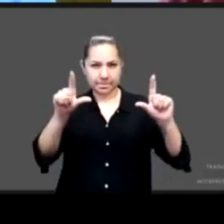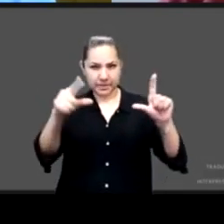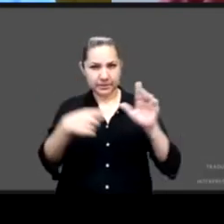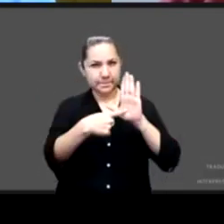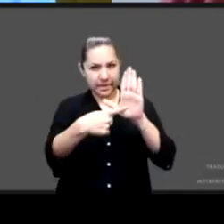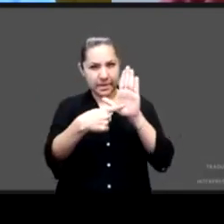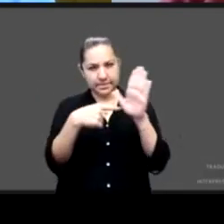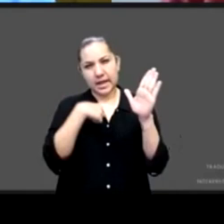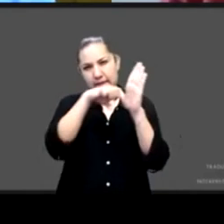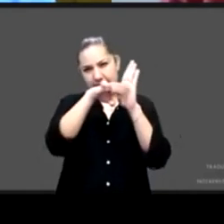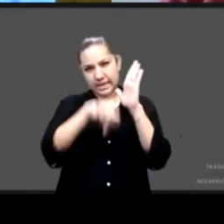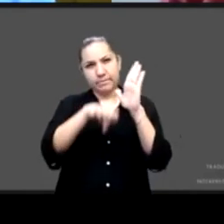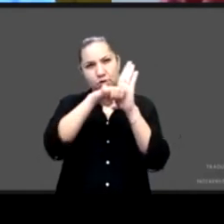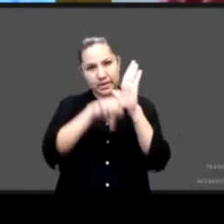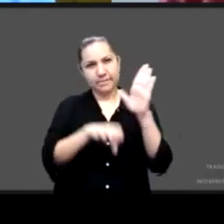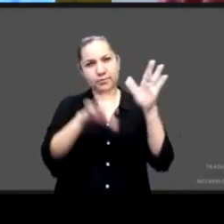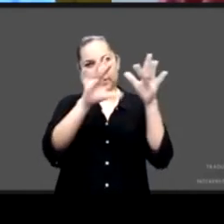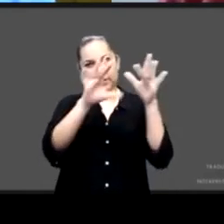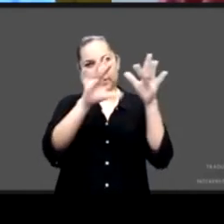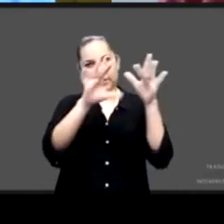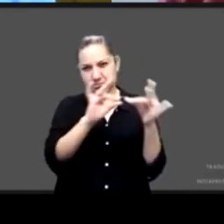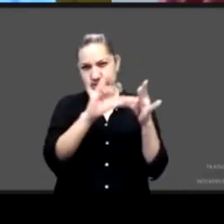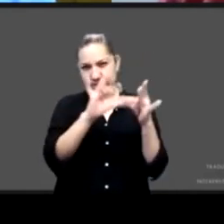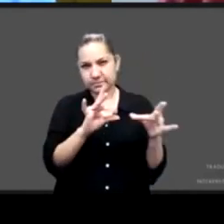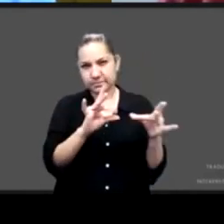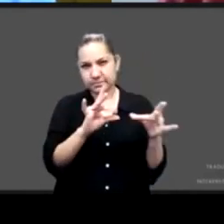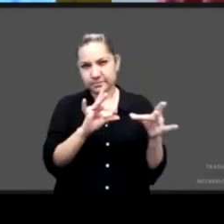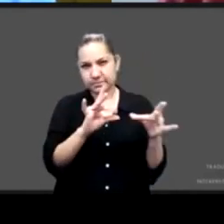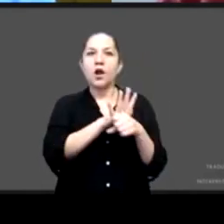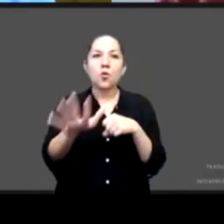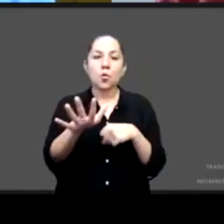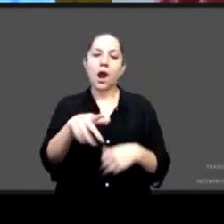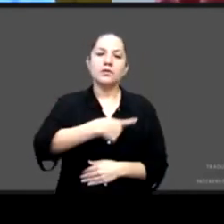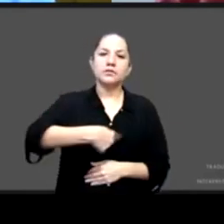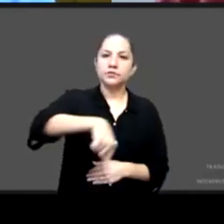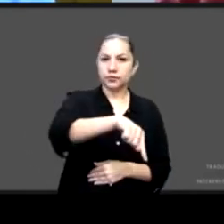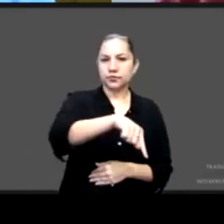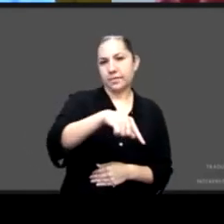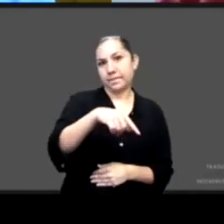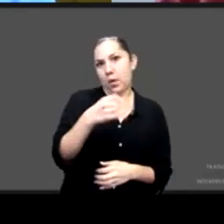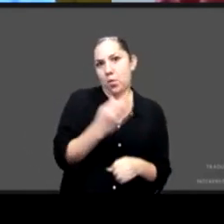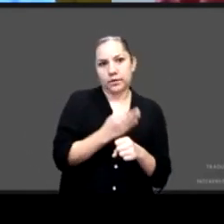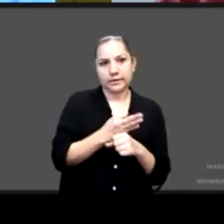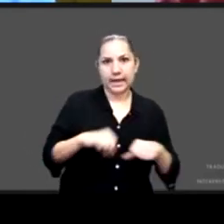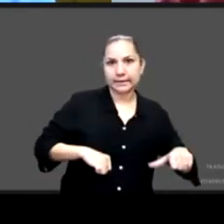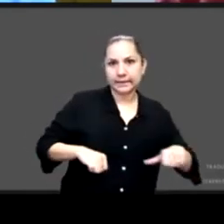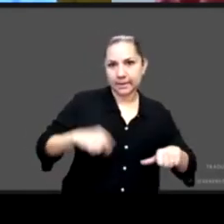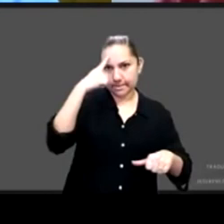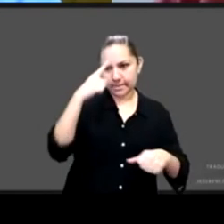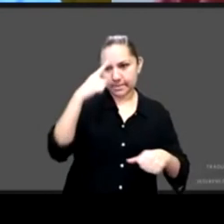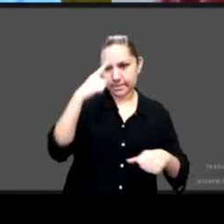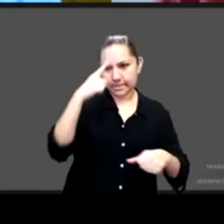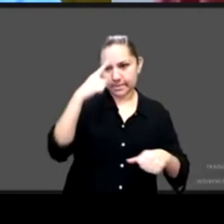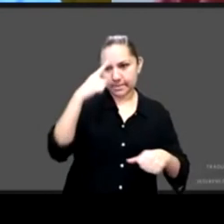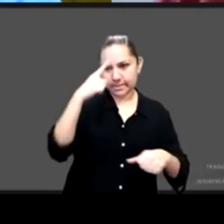algunas de las acciones específicas de la pandemia. ¿La comparten desde ya o lo comparto aquí?